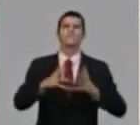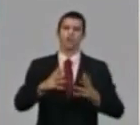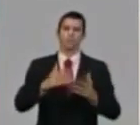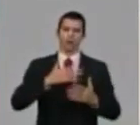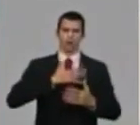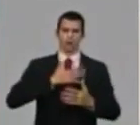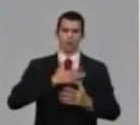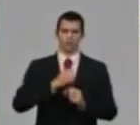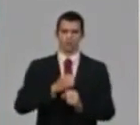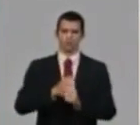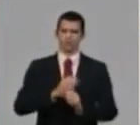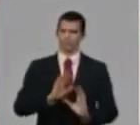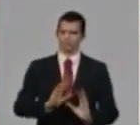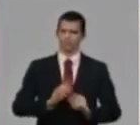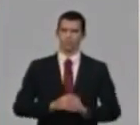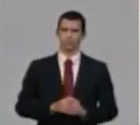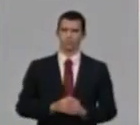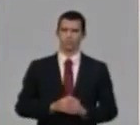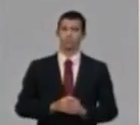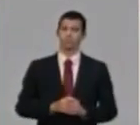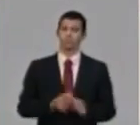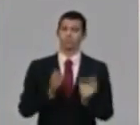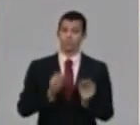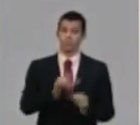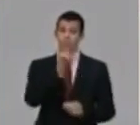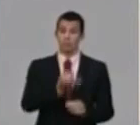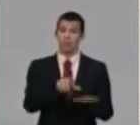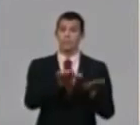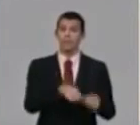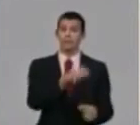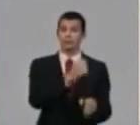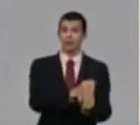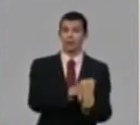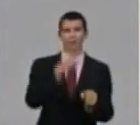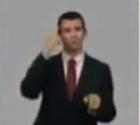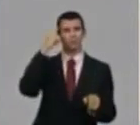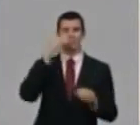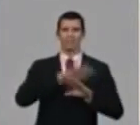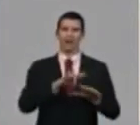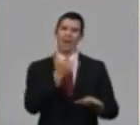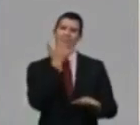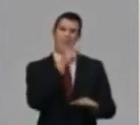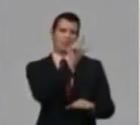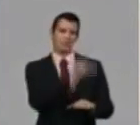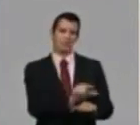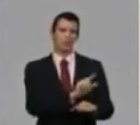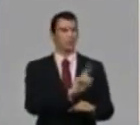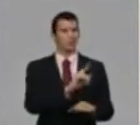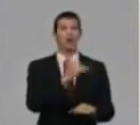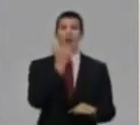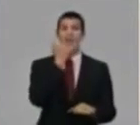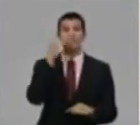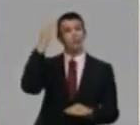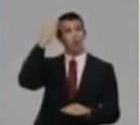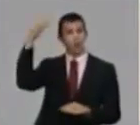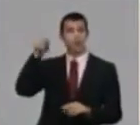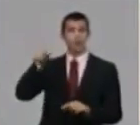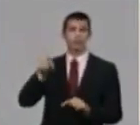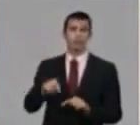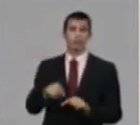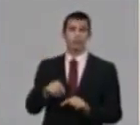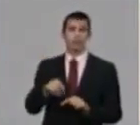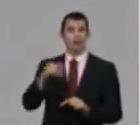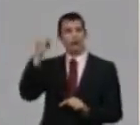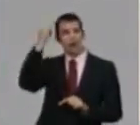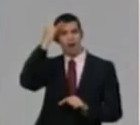principalmente en los presupuestos locales, porque son recursos que no se van a captar. Y ya estamos hablando en cifras estimadas preliminares, que tendrán un comportamiento